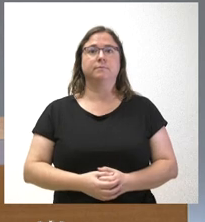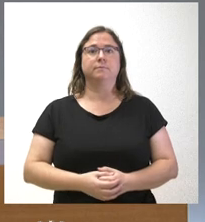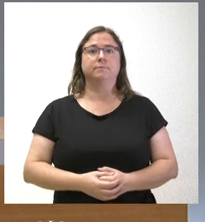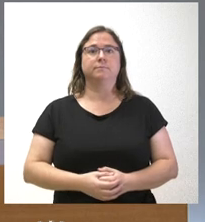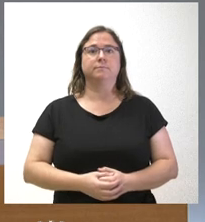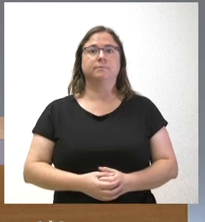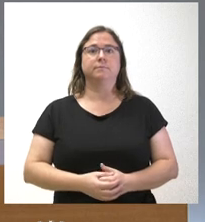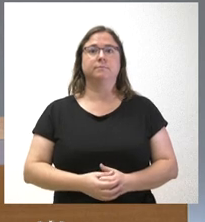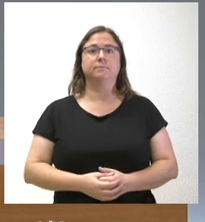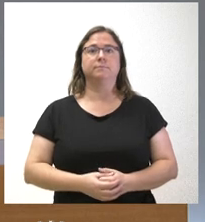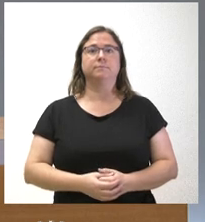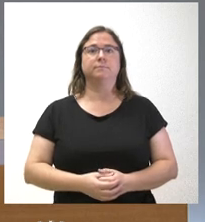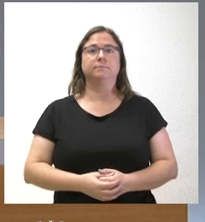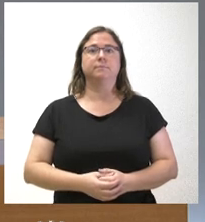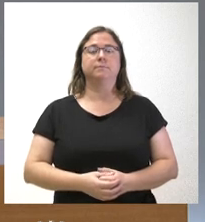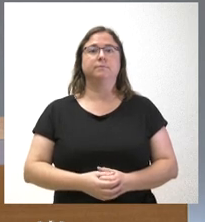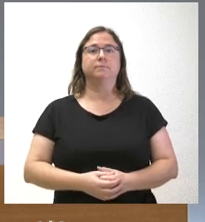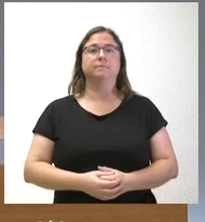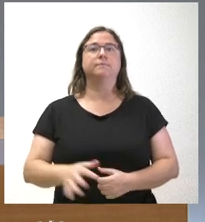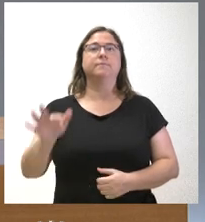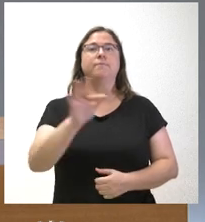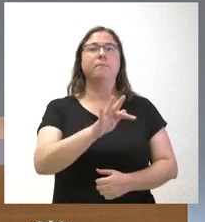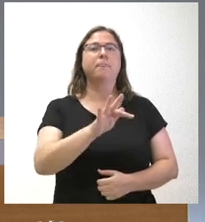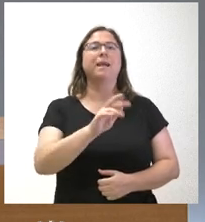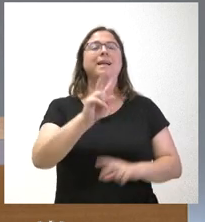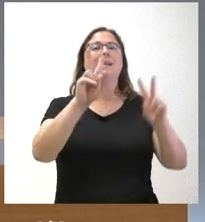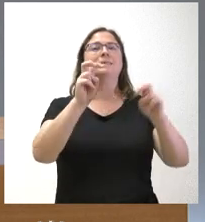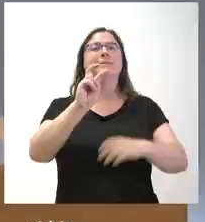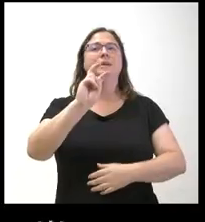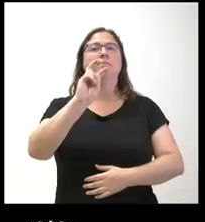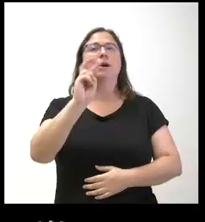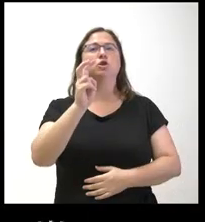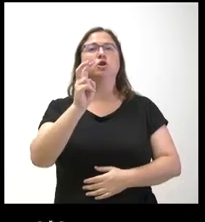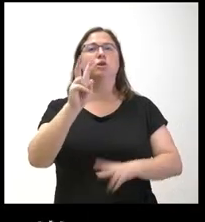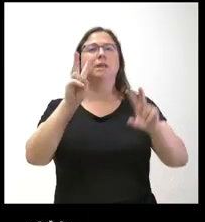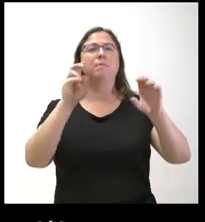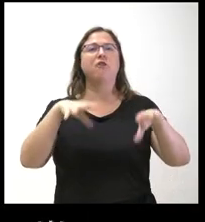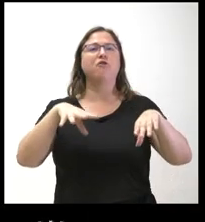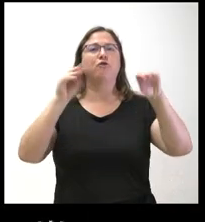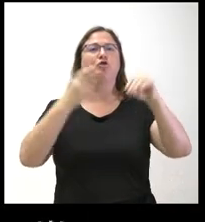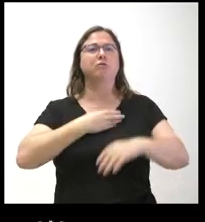si no hay Sí vale el otro asunto del ayuntamiento de Burgos como está pendiente de